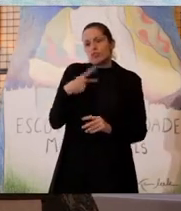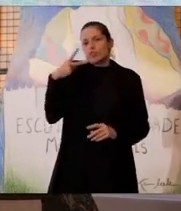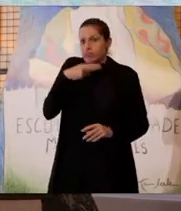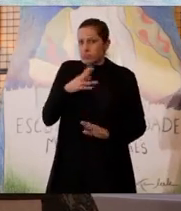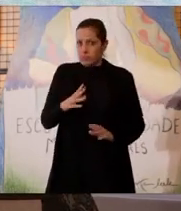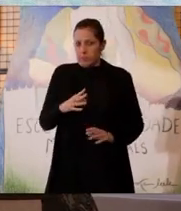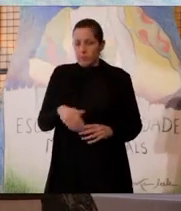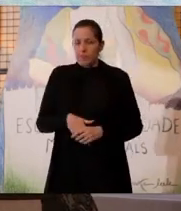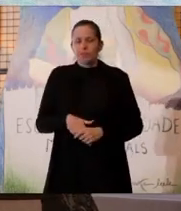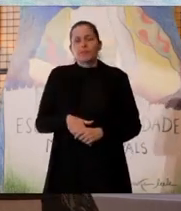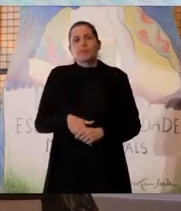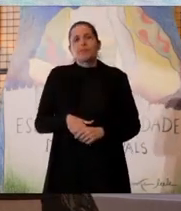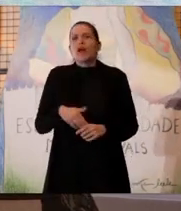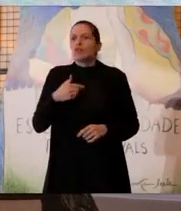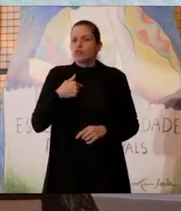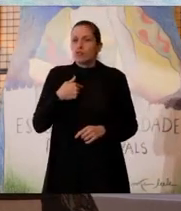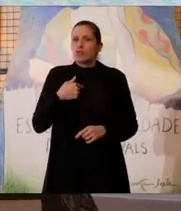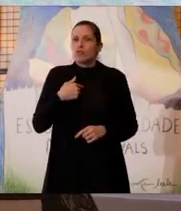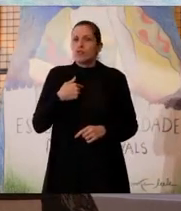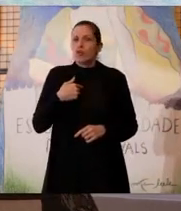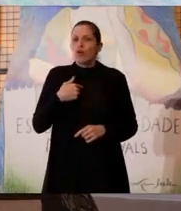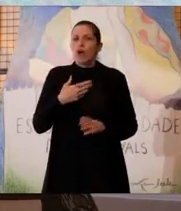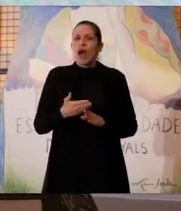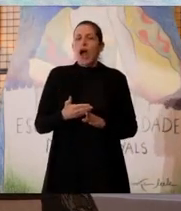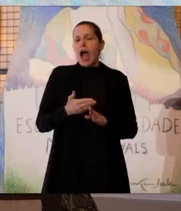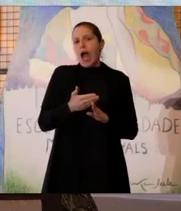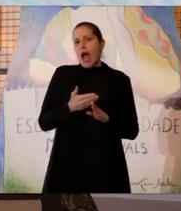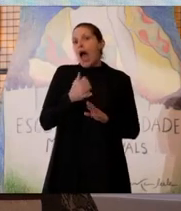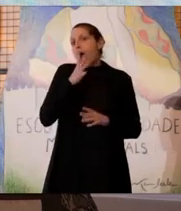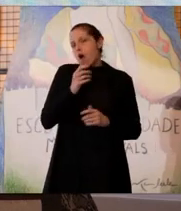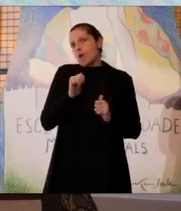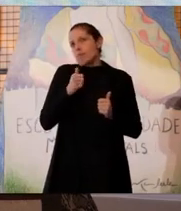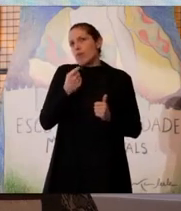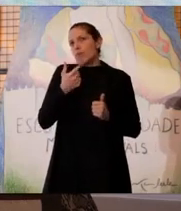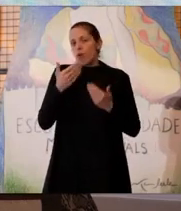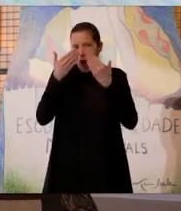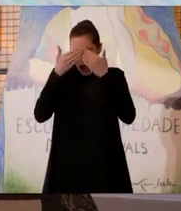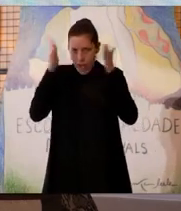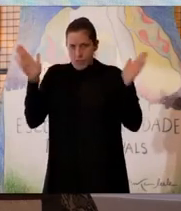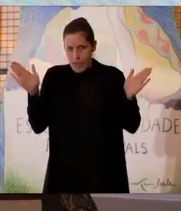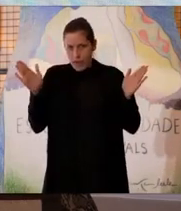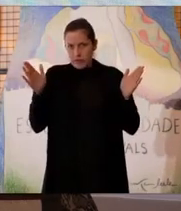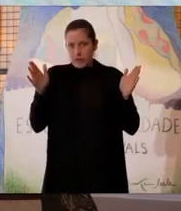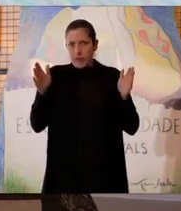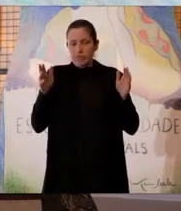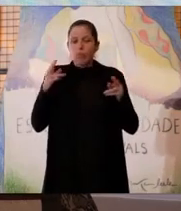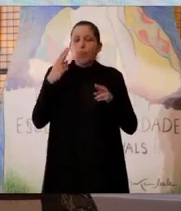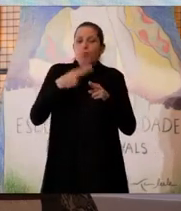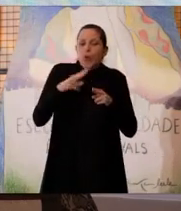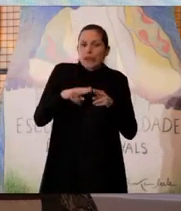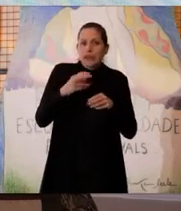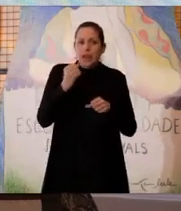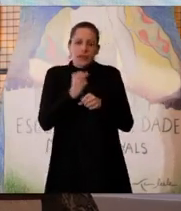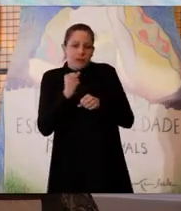abierta y soy más abierta que antes de entrar en política porque es lo que he comentado que he trabajado con mujeres que no compartían bueno